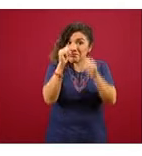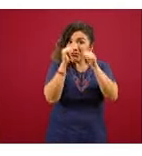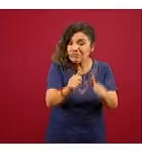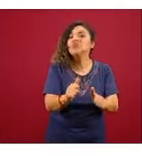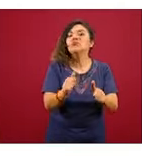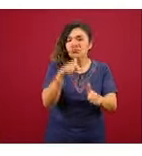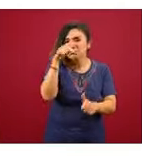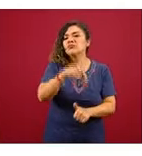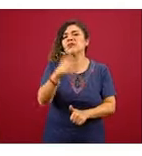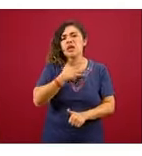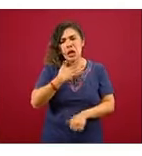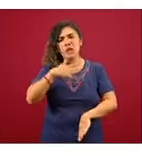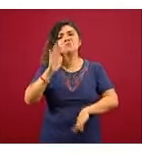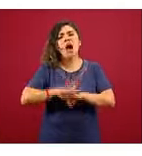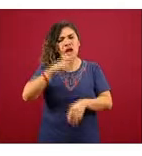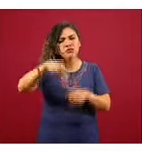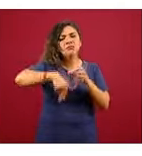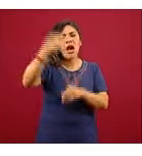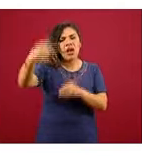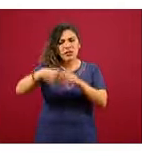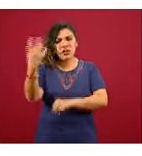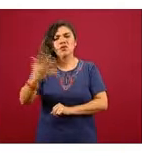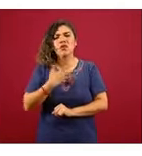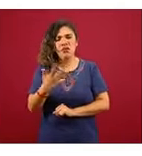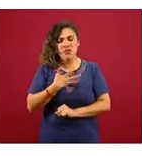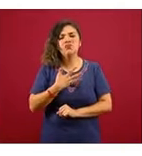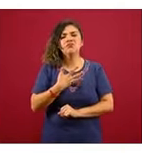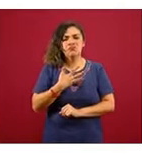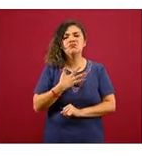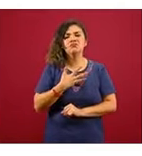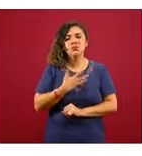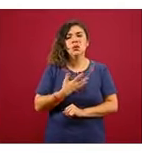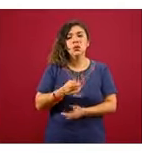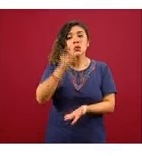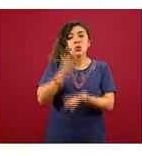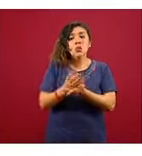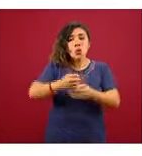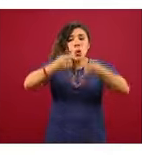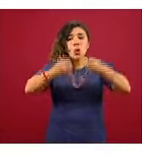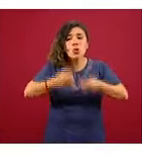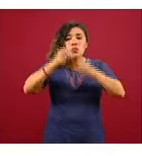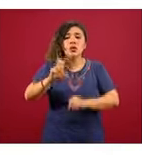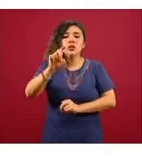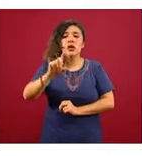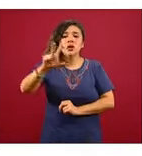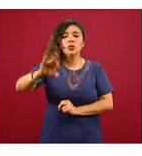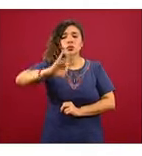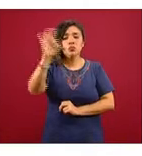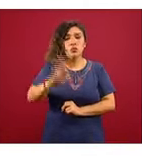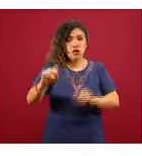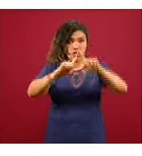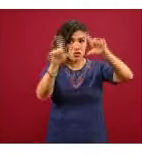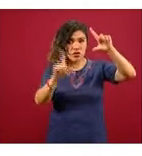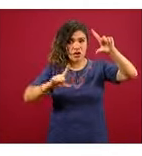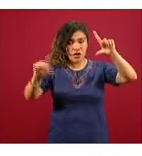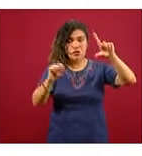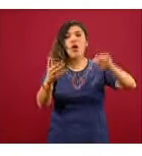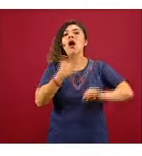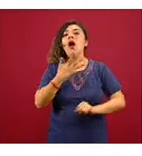Aquí sí tenemos mayor disponibilidad, de hecho la ocupación nacional es de solo el 38%,